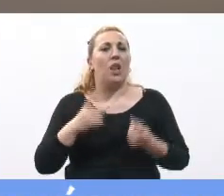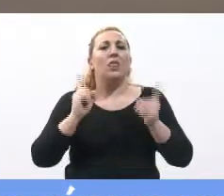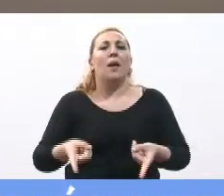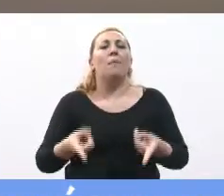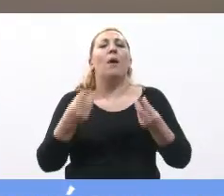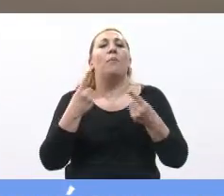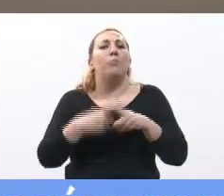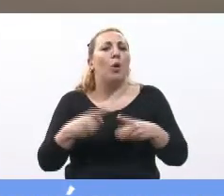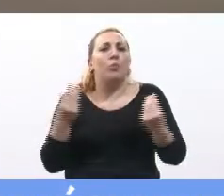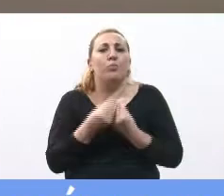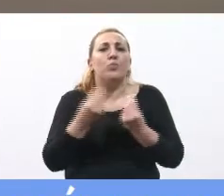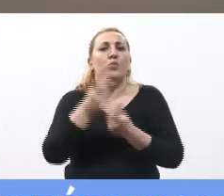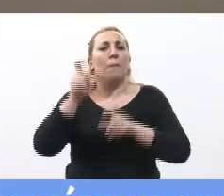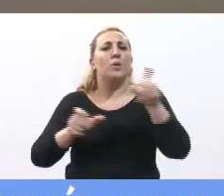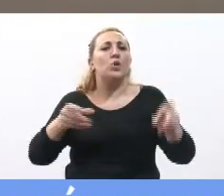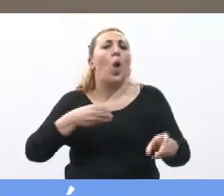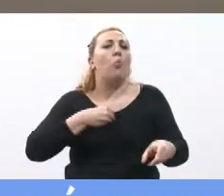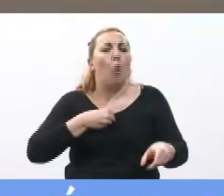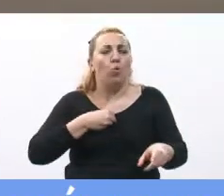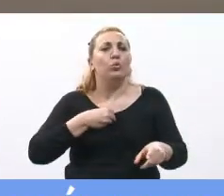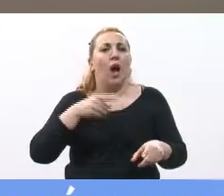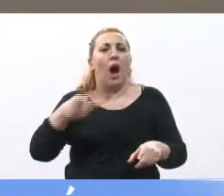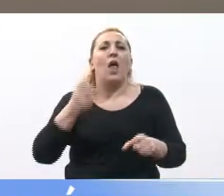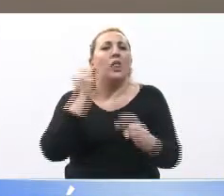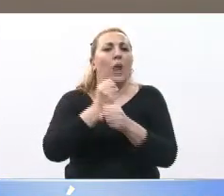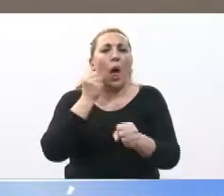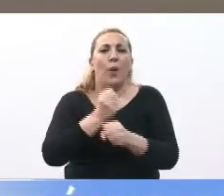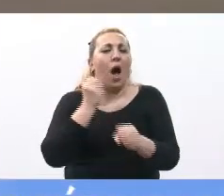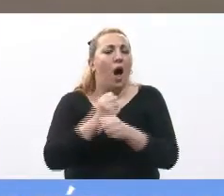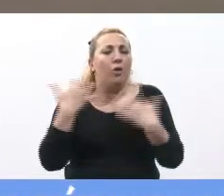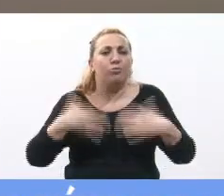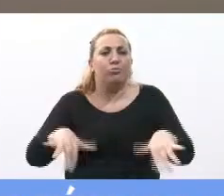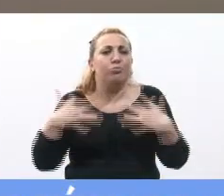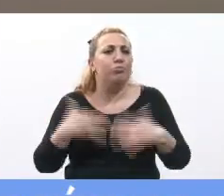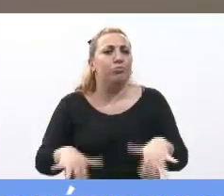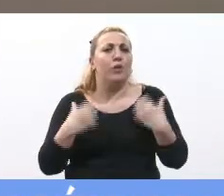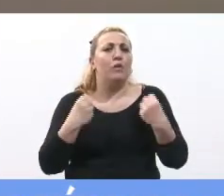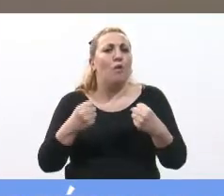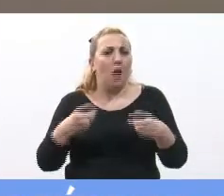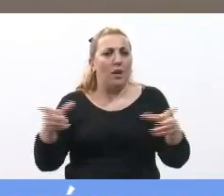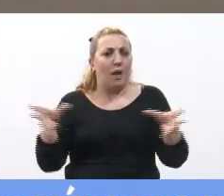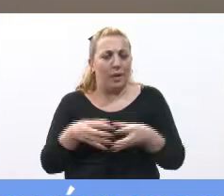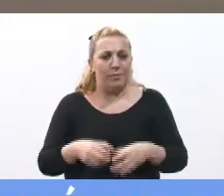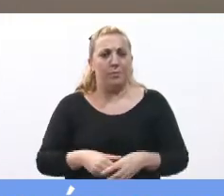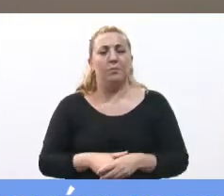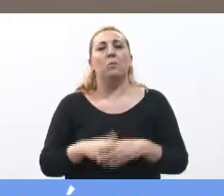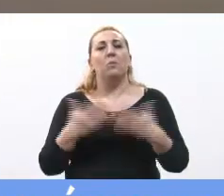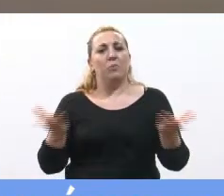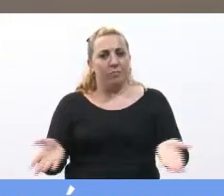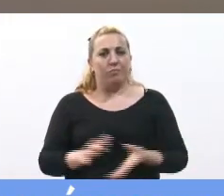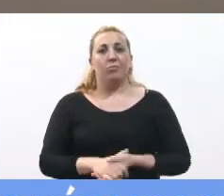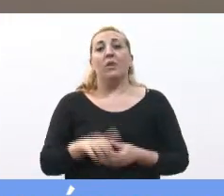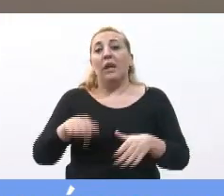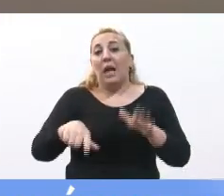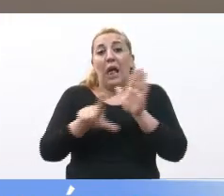enorme cantidad de voluntarios que han hecho un trabajo increíble desde el Aeroclub de mi provincia. Bueno,